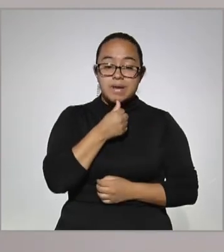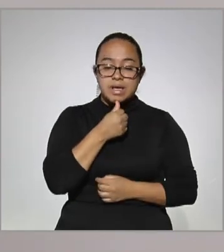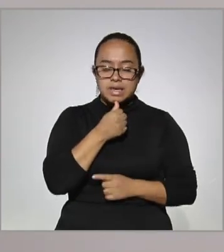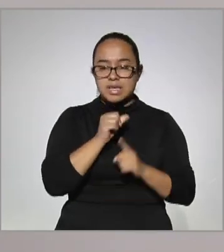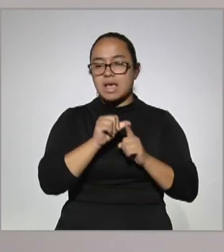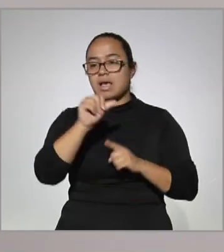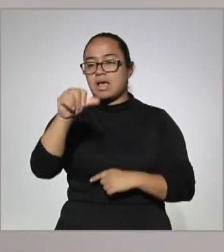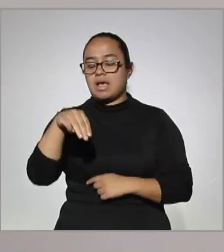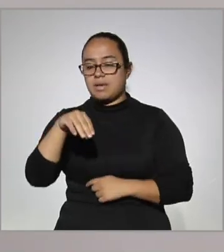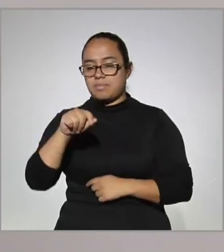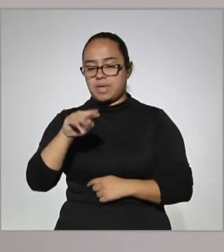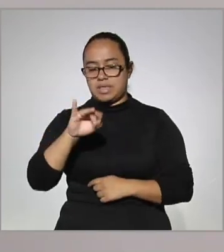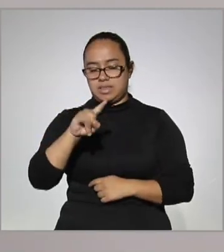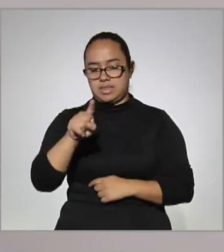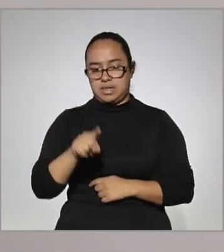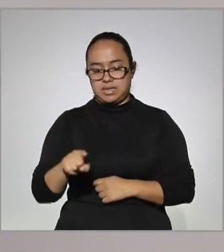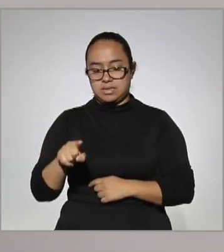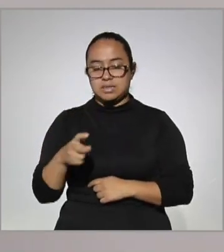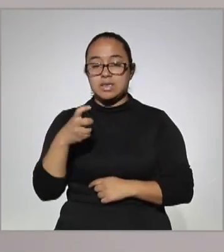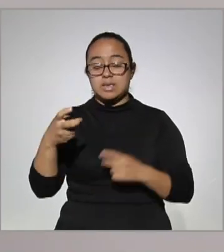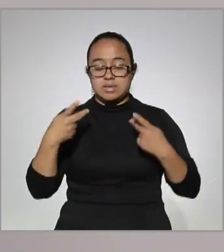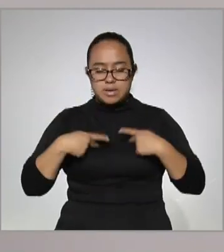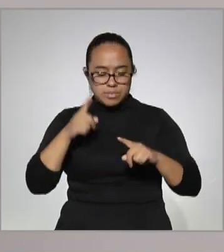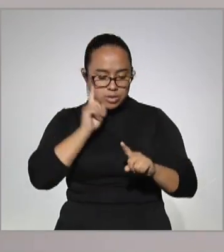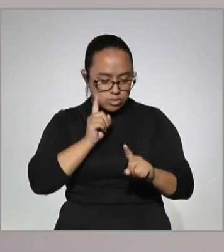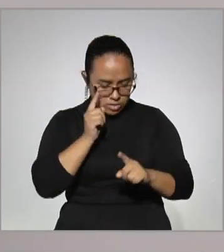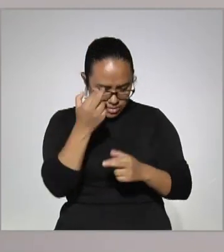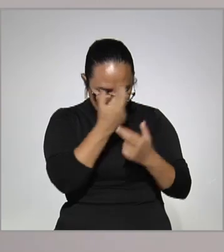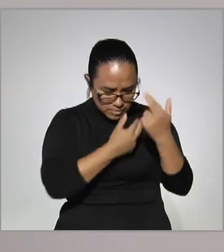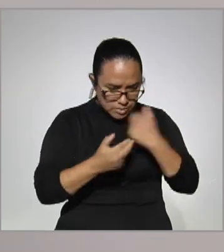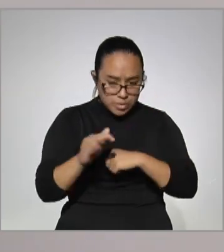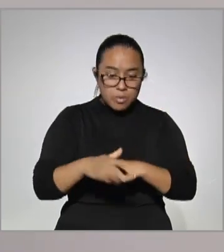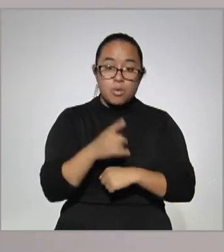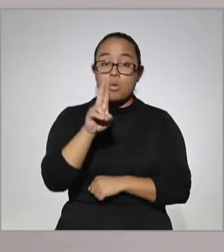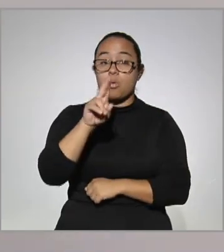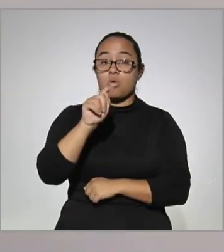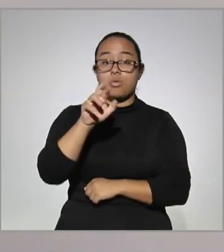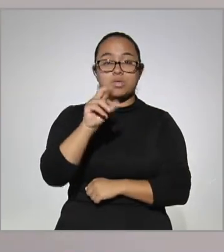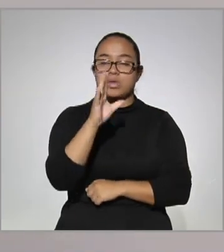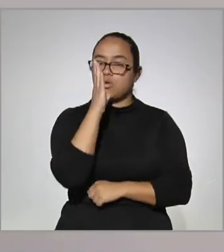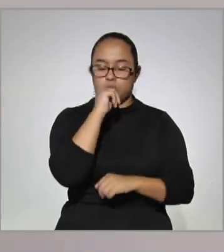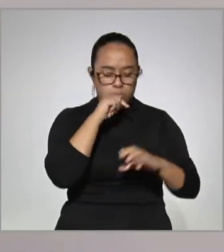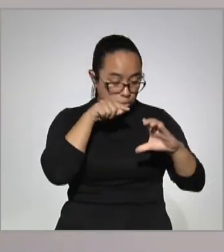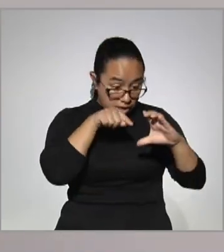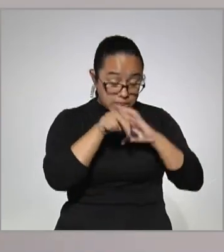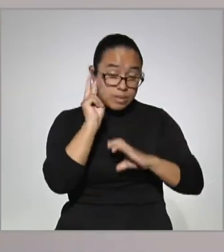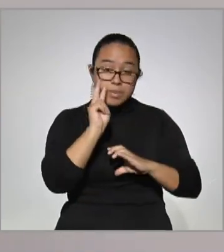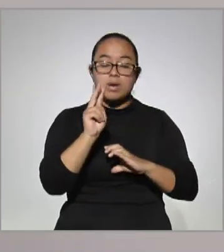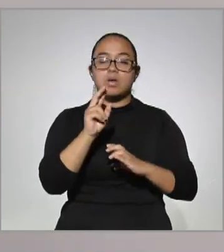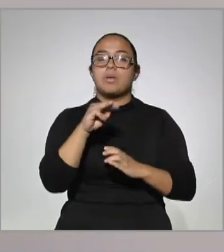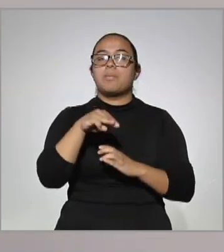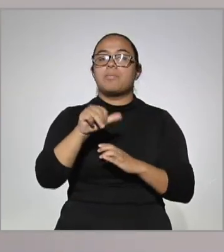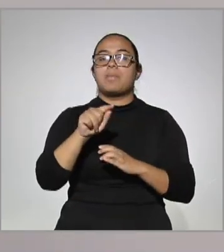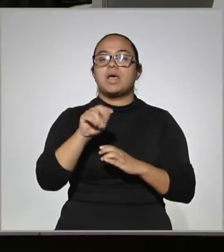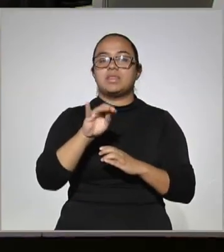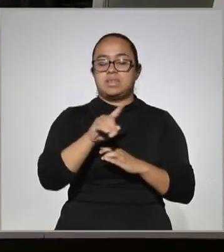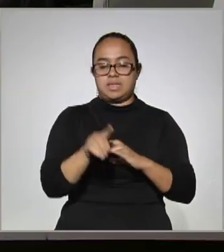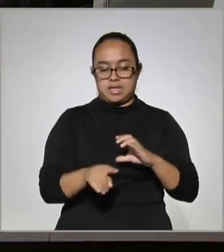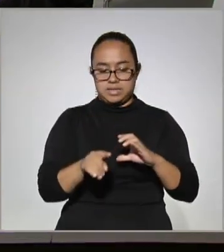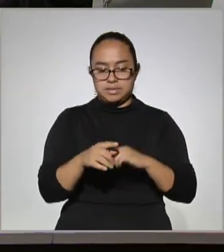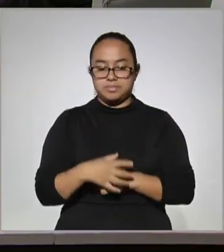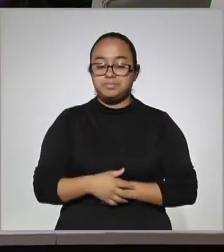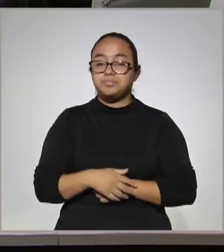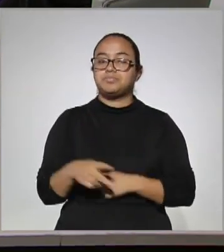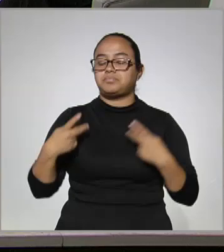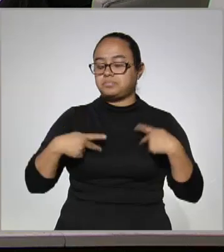matriz. Es lo que vemos cuando revisamos a las pacientes, porque el útero no lo podemos ver, vemos el cervix, precisamente la boca de la matriz. Es decir, cuando alguien hace